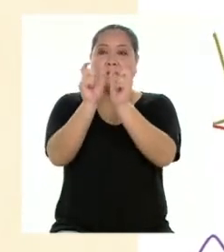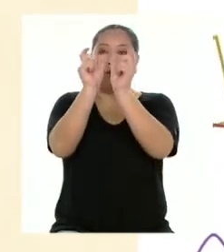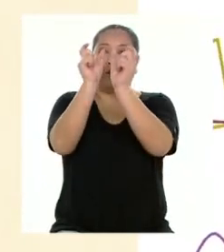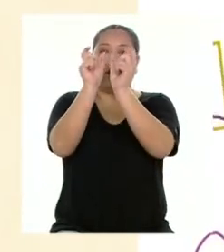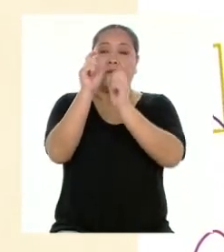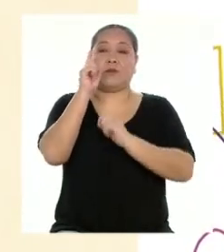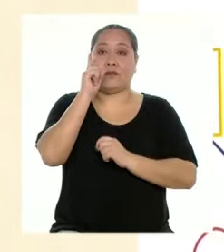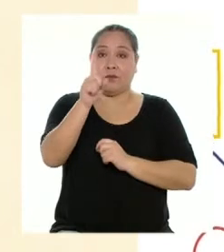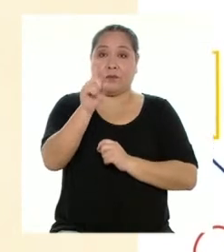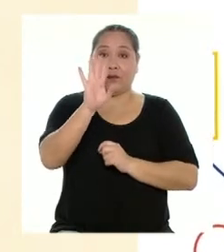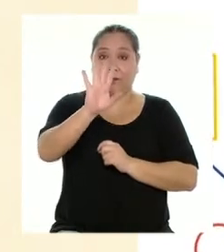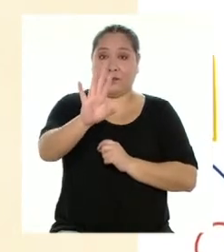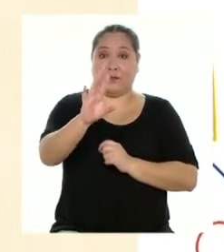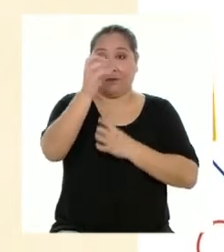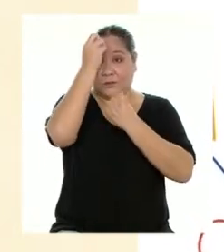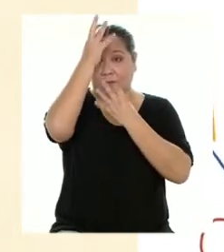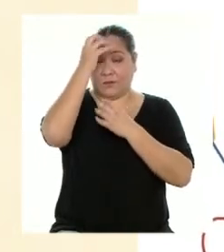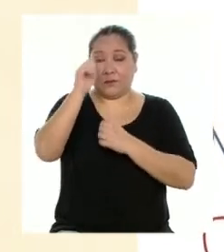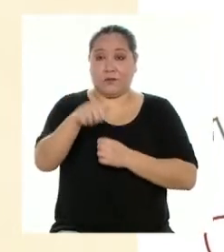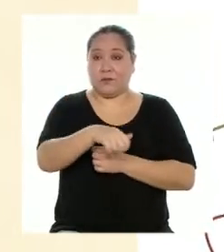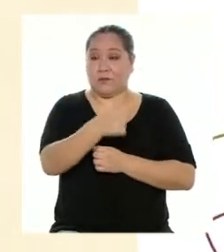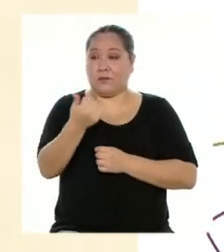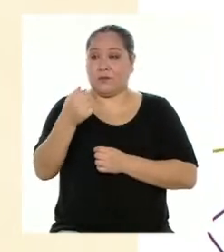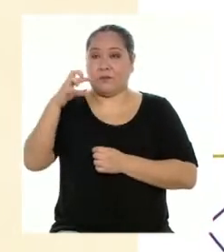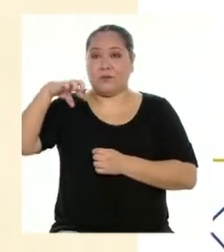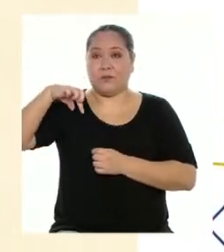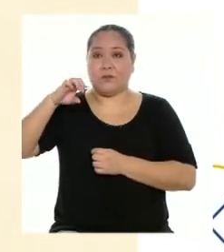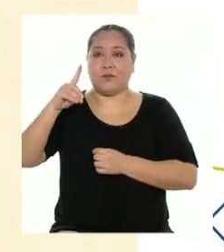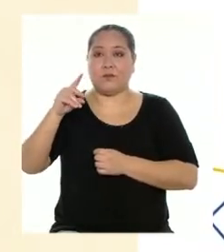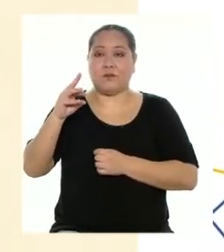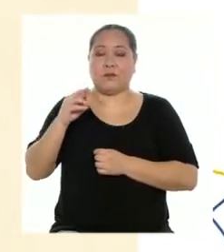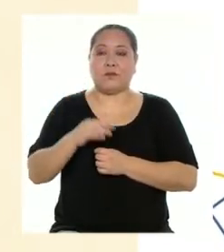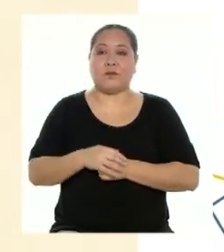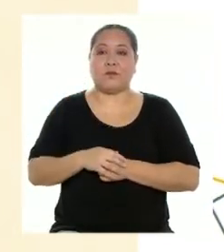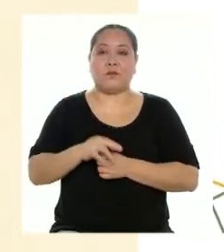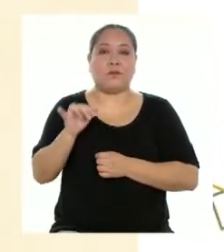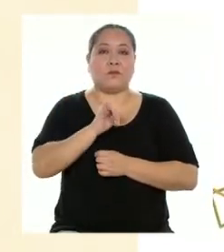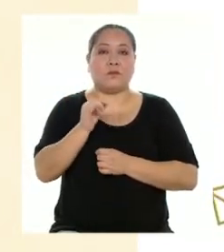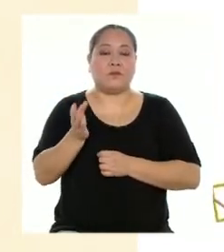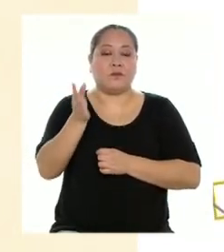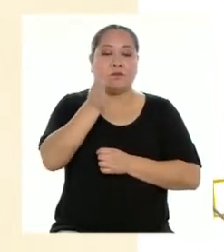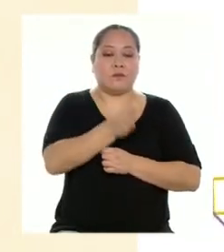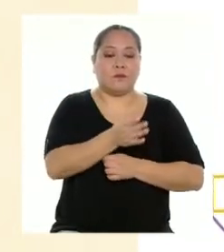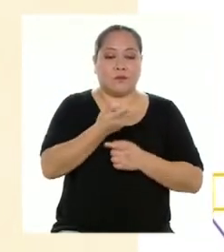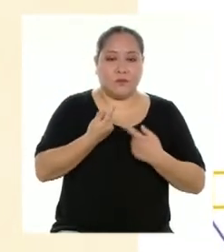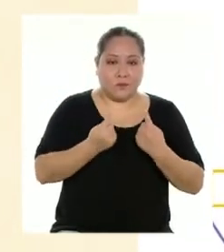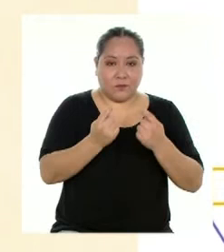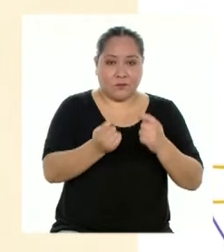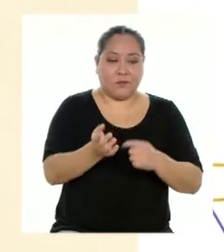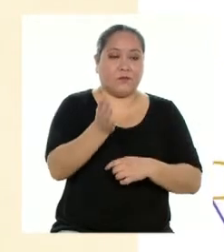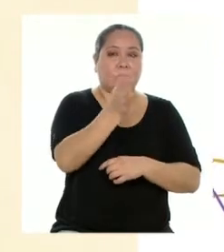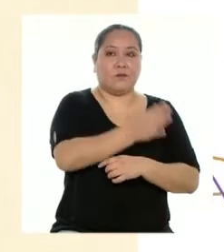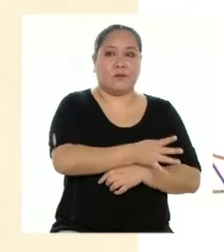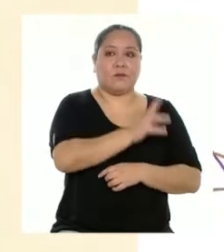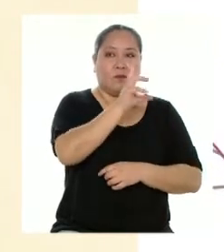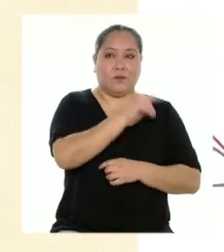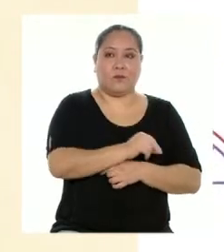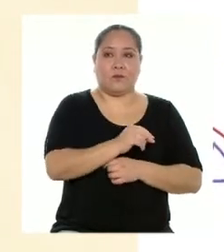una que representa tus datos y otra las de Pedro. Aplico lo mismo para las siguientes categorías y quedaría